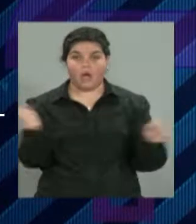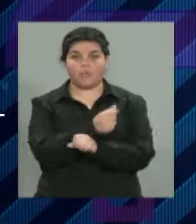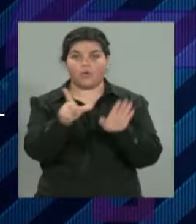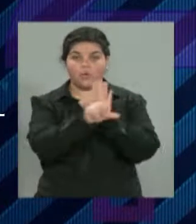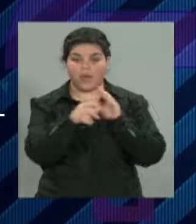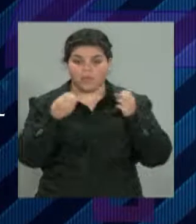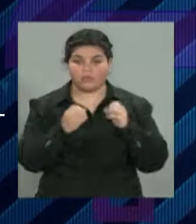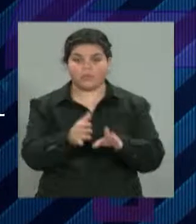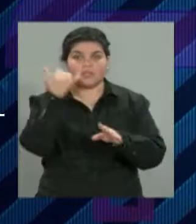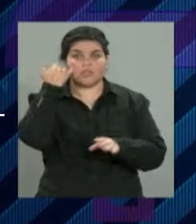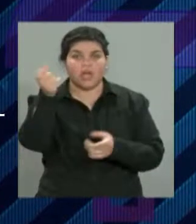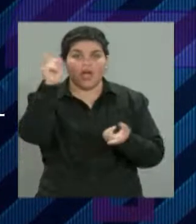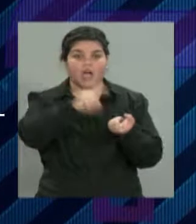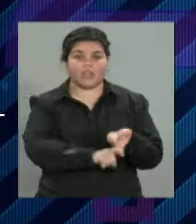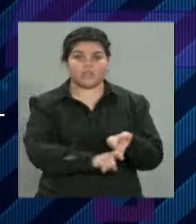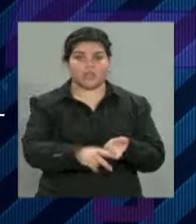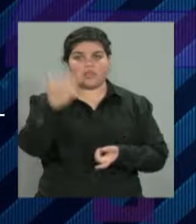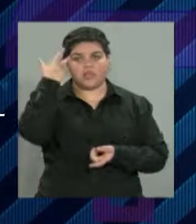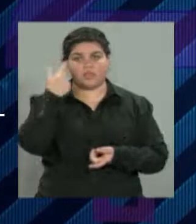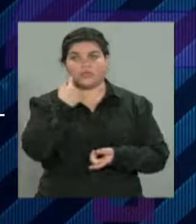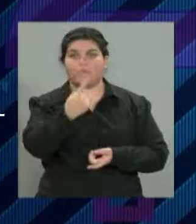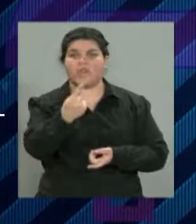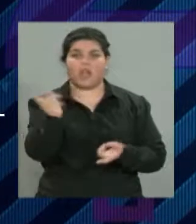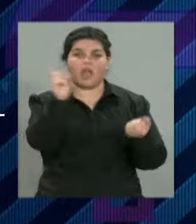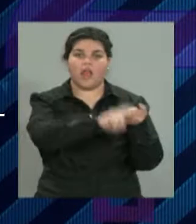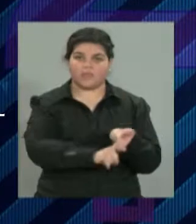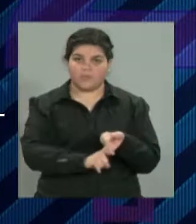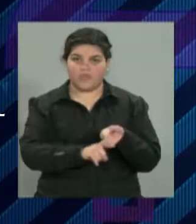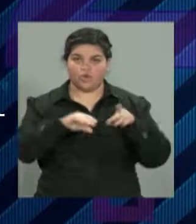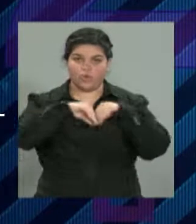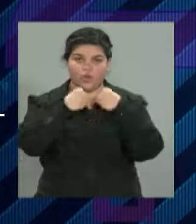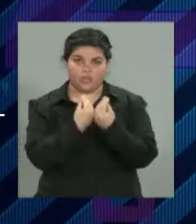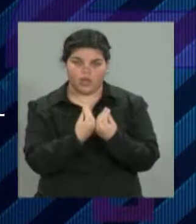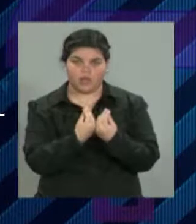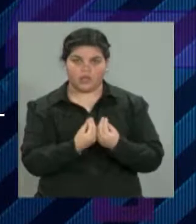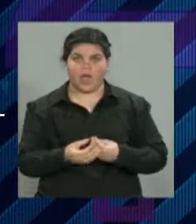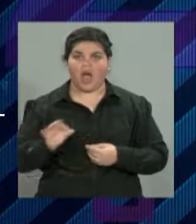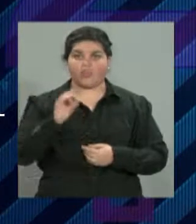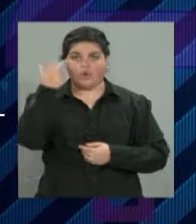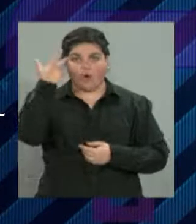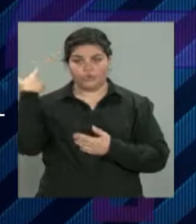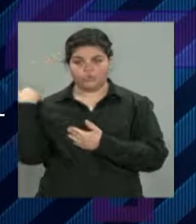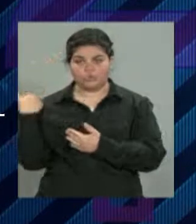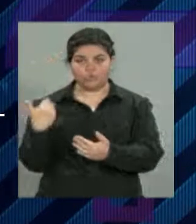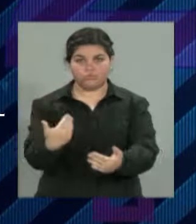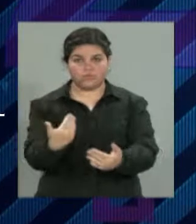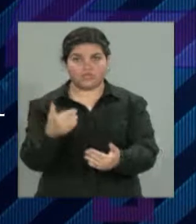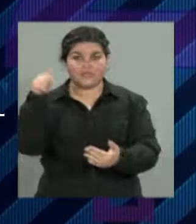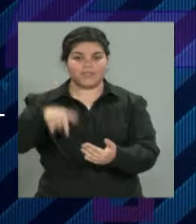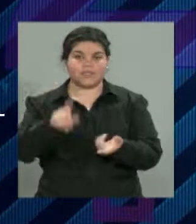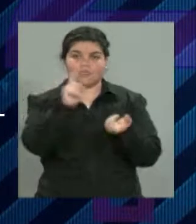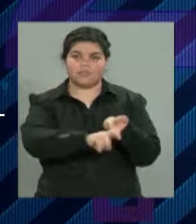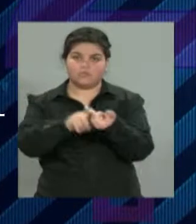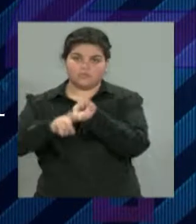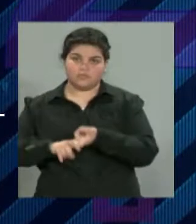se han realizado en el país 18.000 uniones matrimoniales, ¿sí? En 8 años, esas son las uniones matrimoniales que